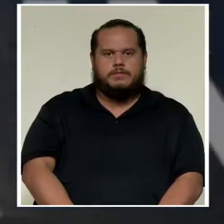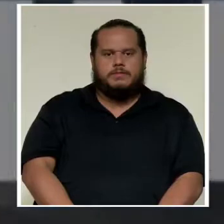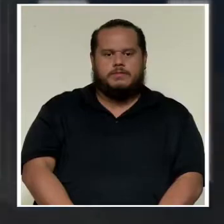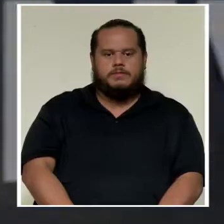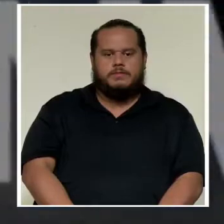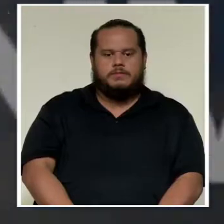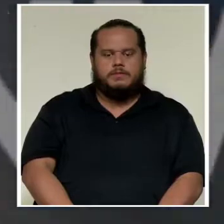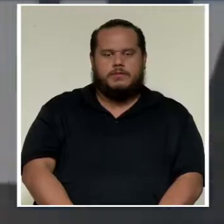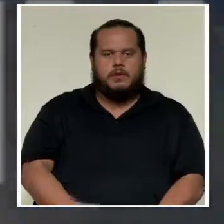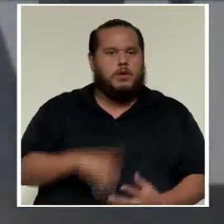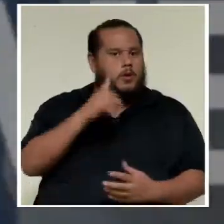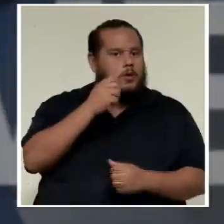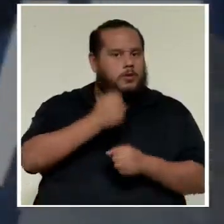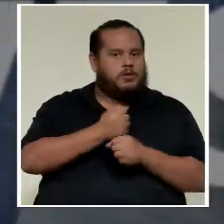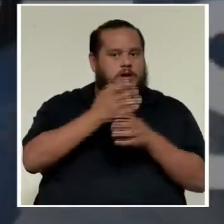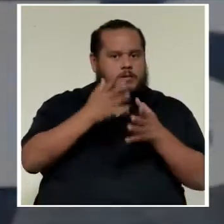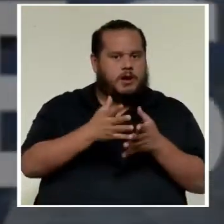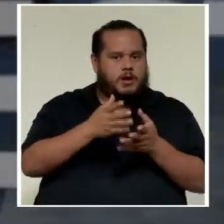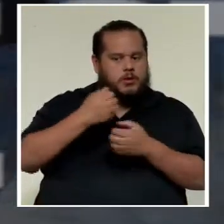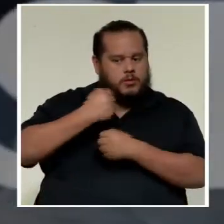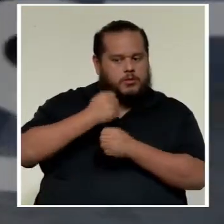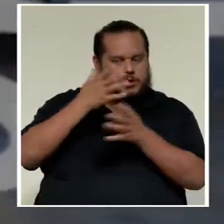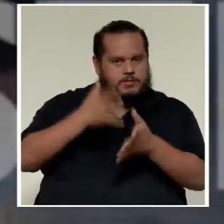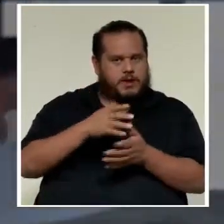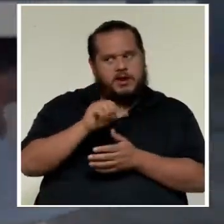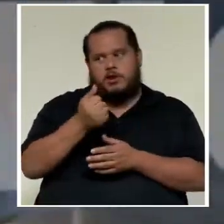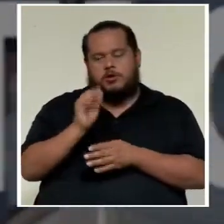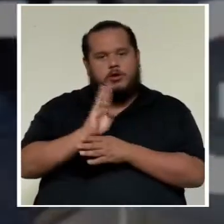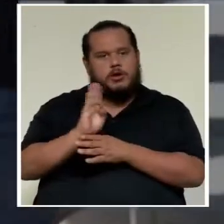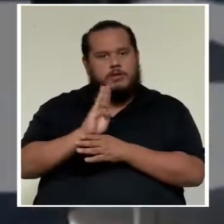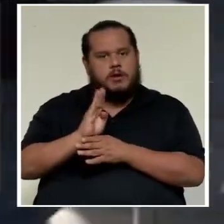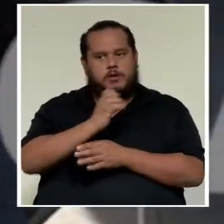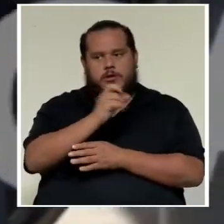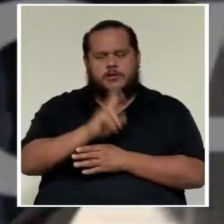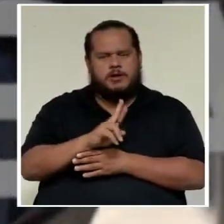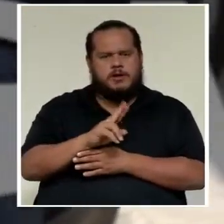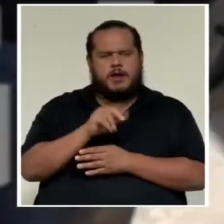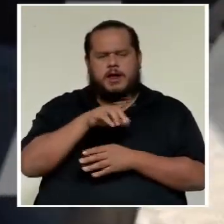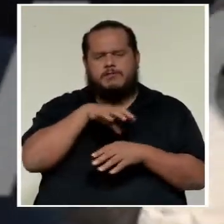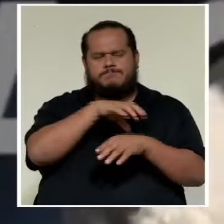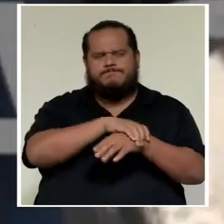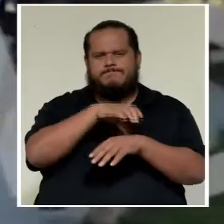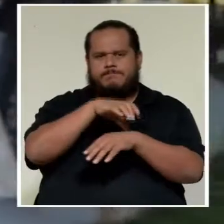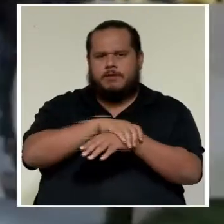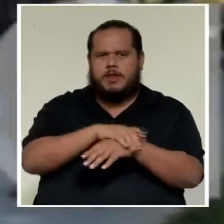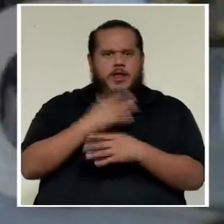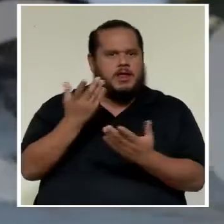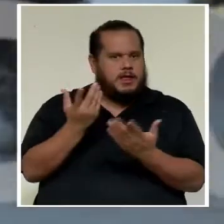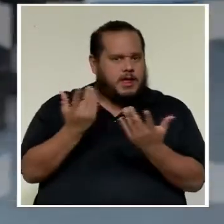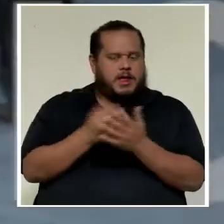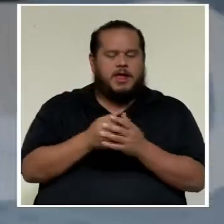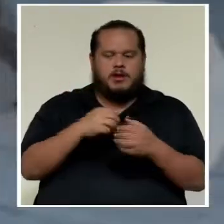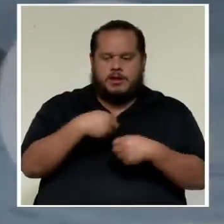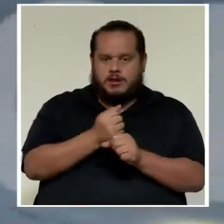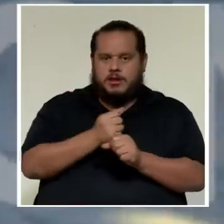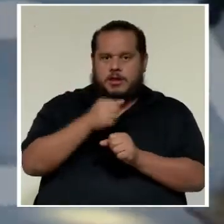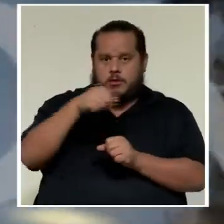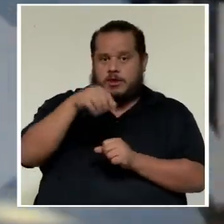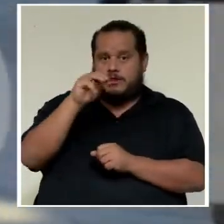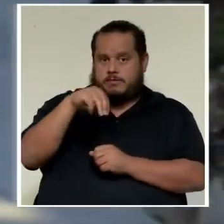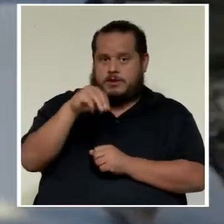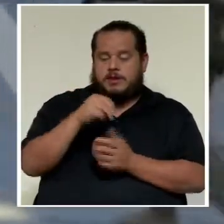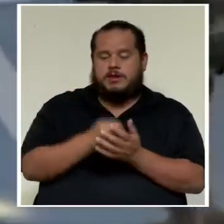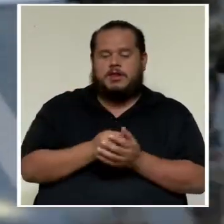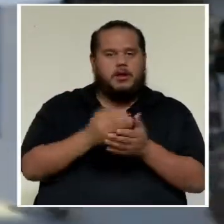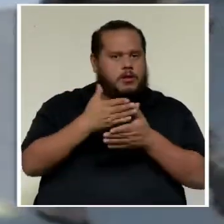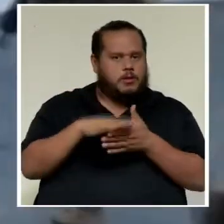Un funcionario municipal y otro del Banco de Costa Rica figuran entre los detenidos durante los allanamientos realizados este martes